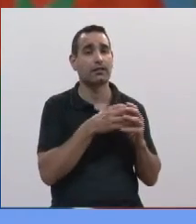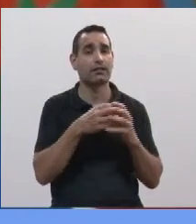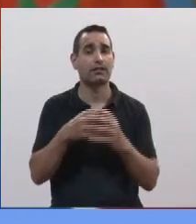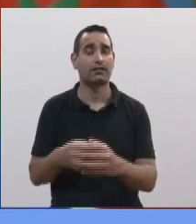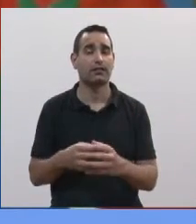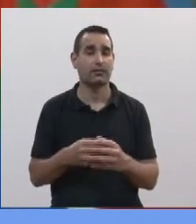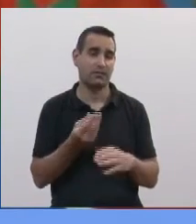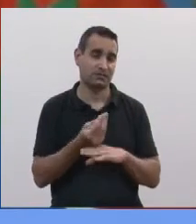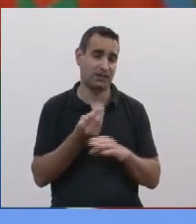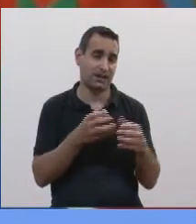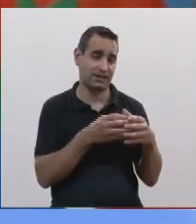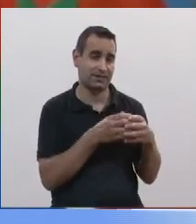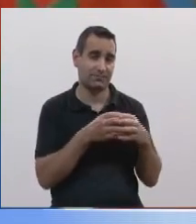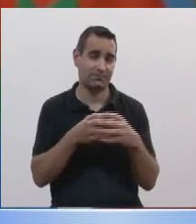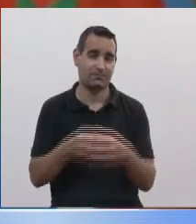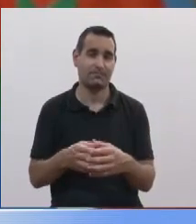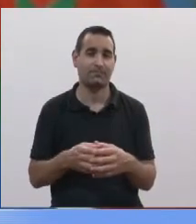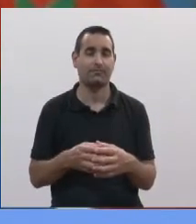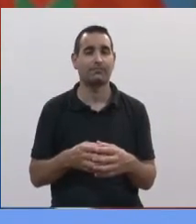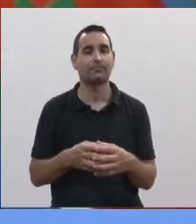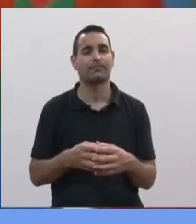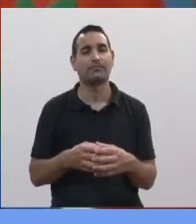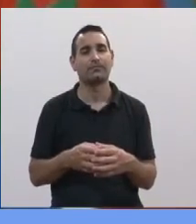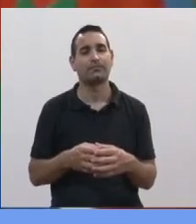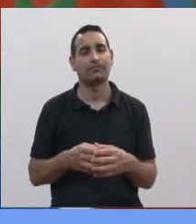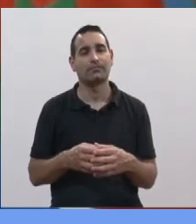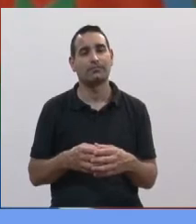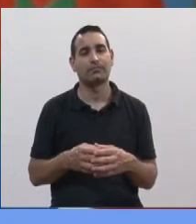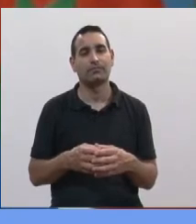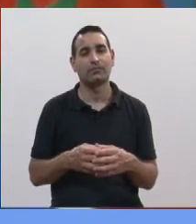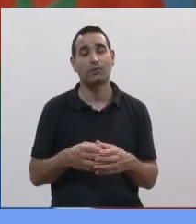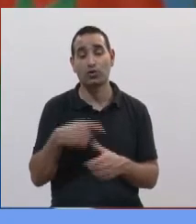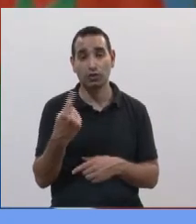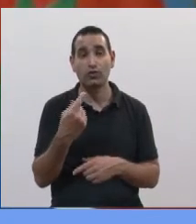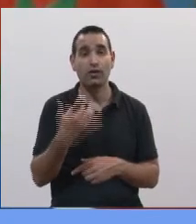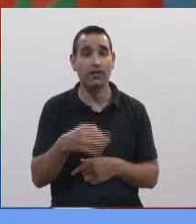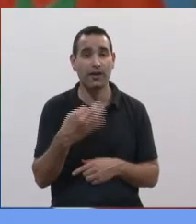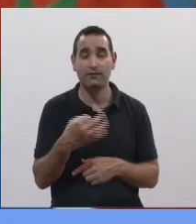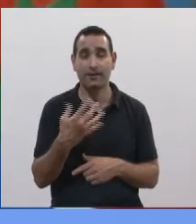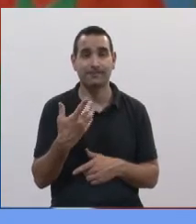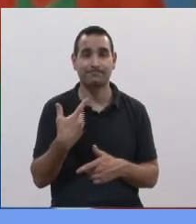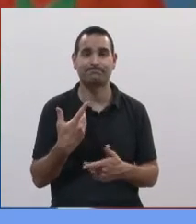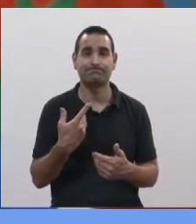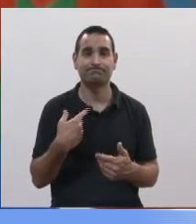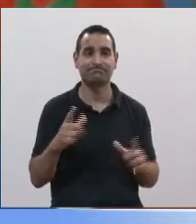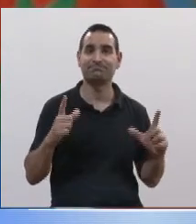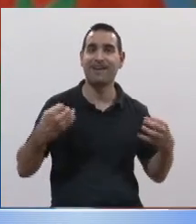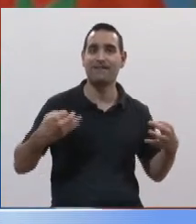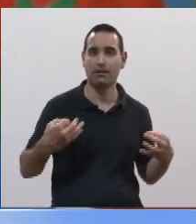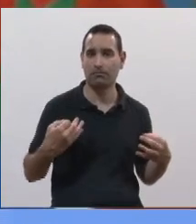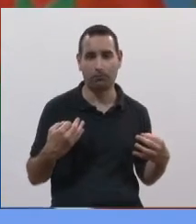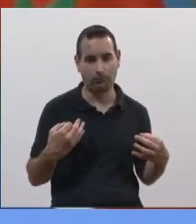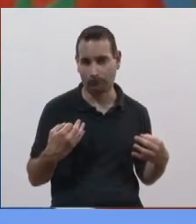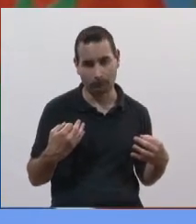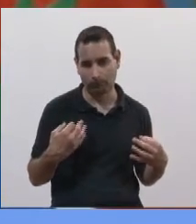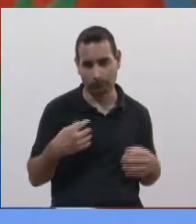los representantes del Fondo Monetario Internacional y cuando teníamos que brindar la mejor imagen, no fue de